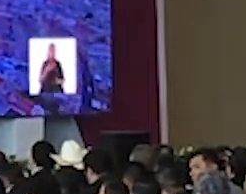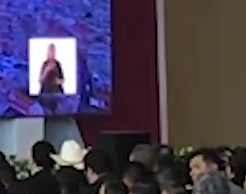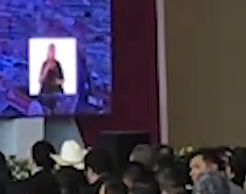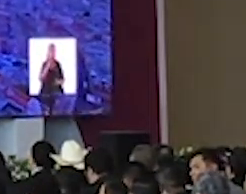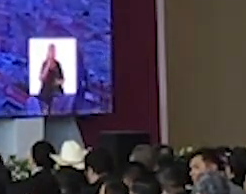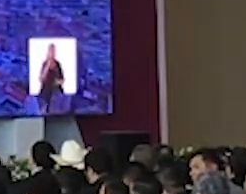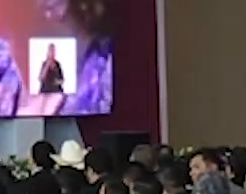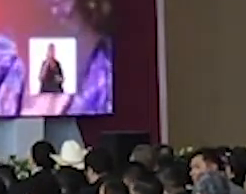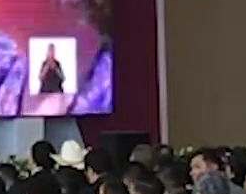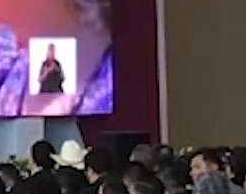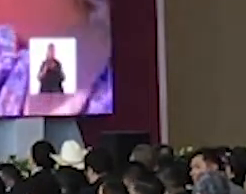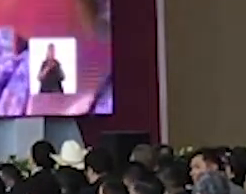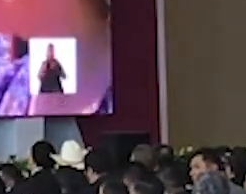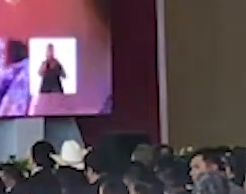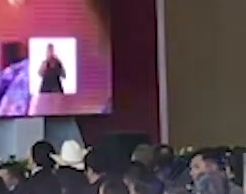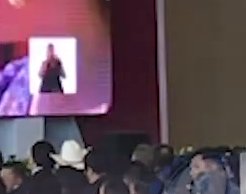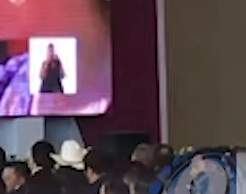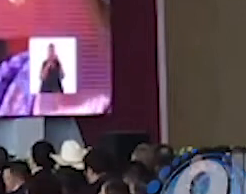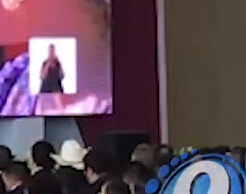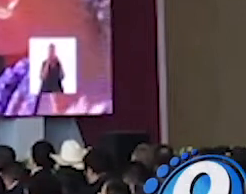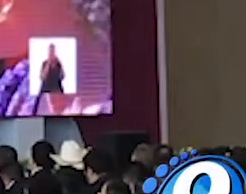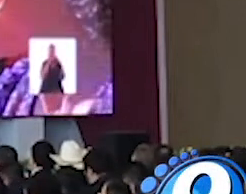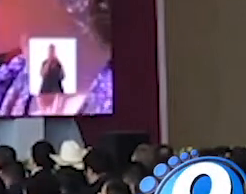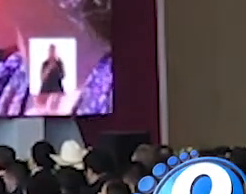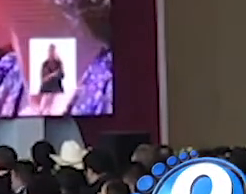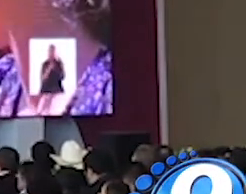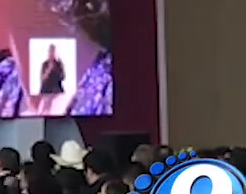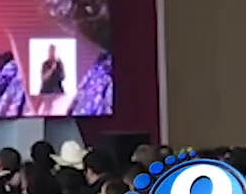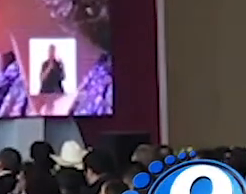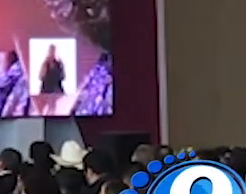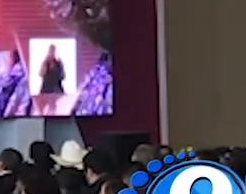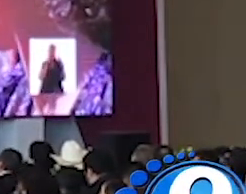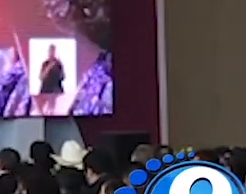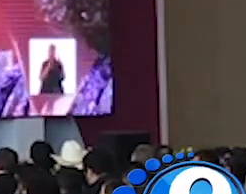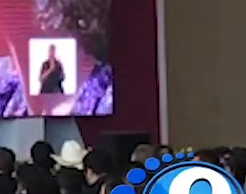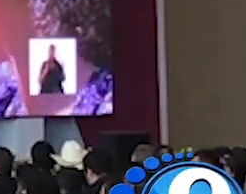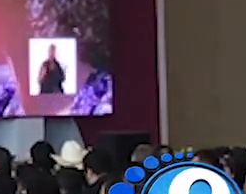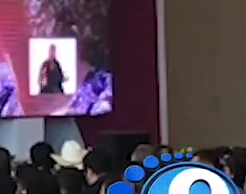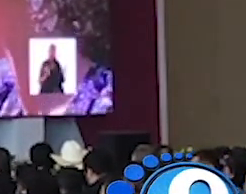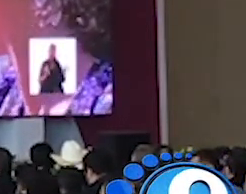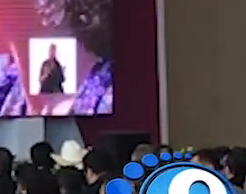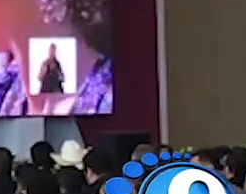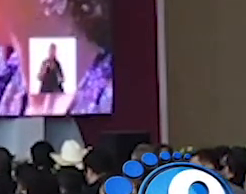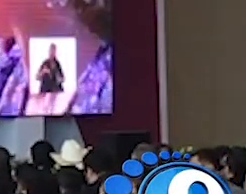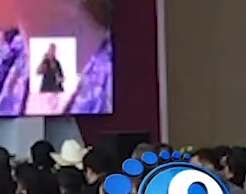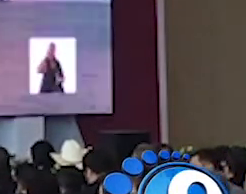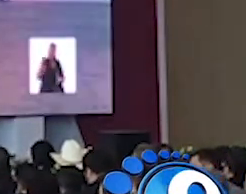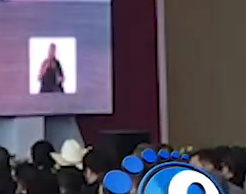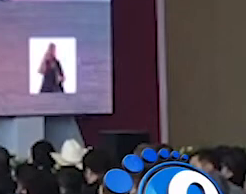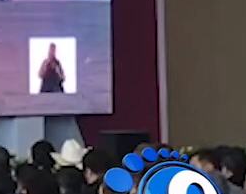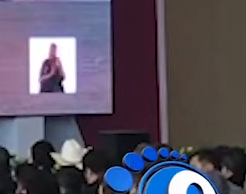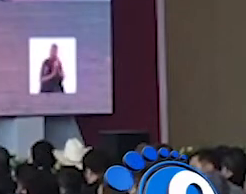4 ejes tractores que por su naturaleza y alcance están haciendo de Zacatecas un